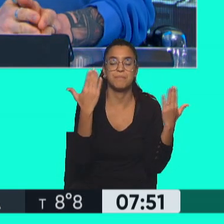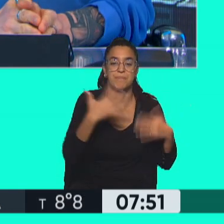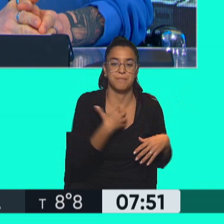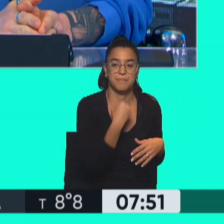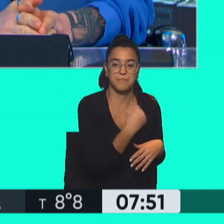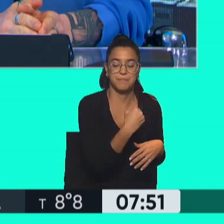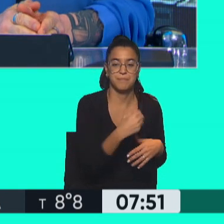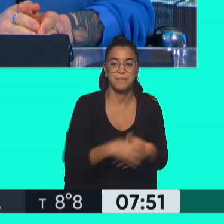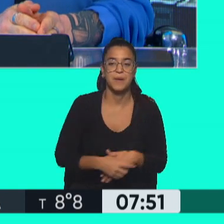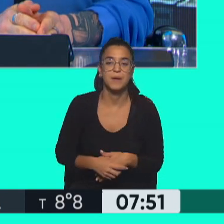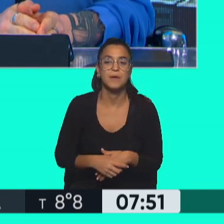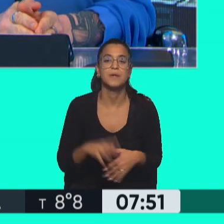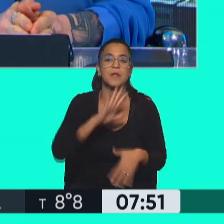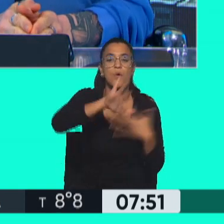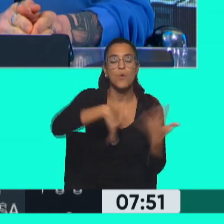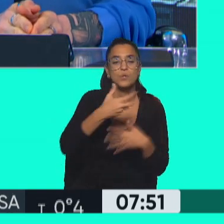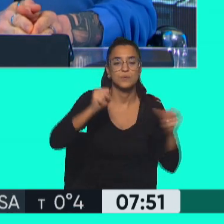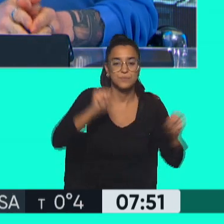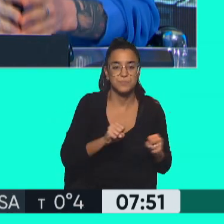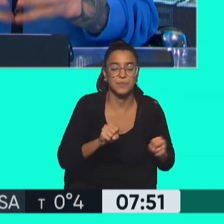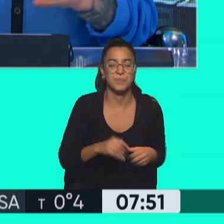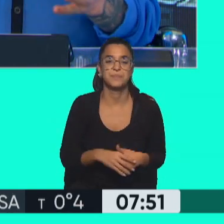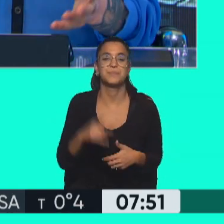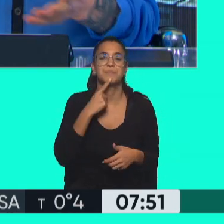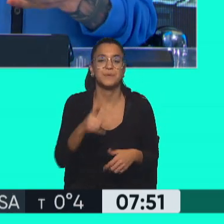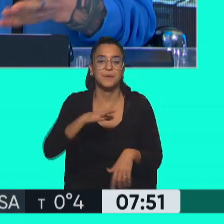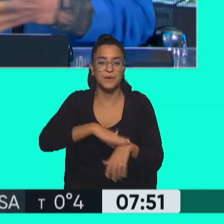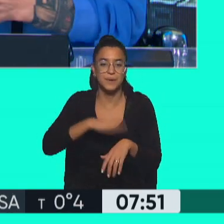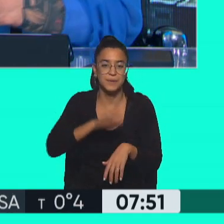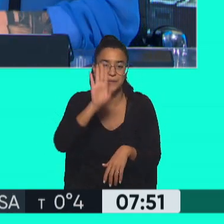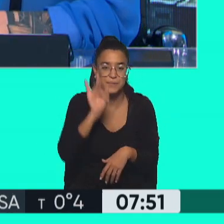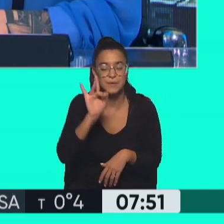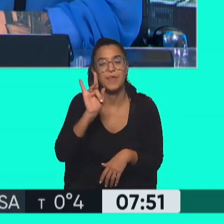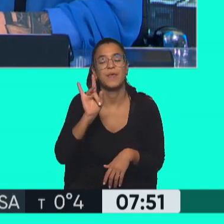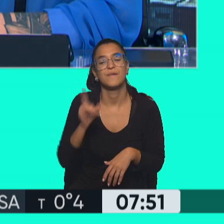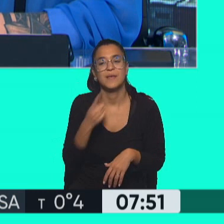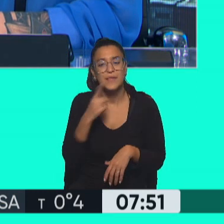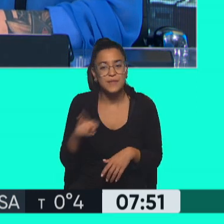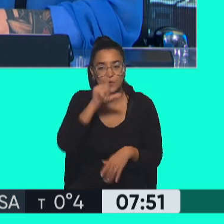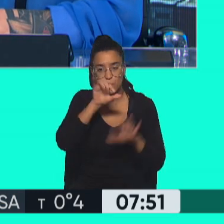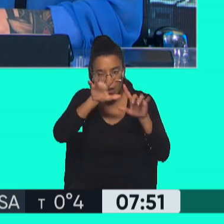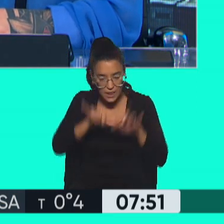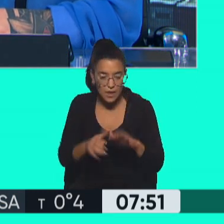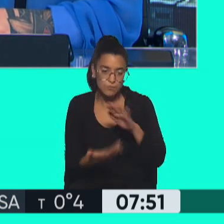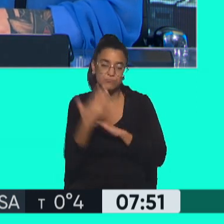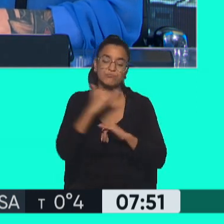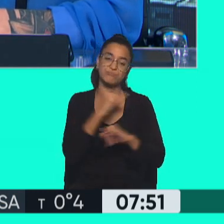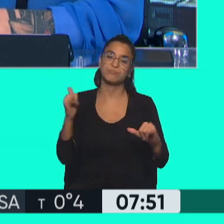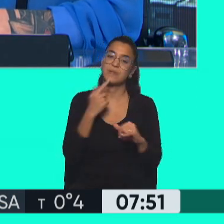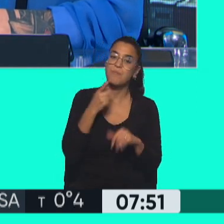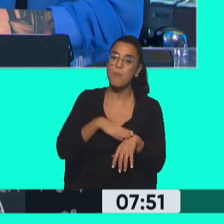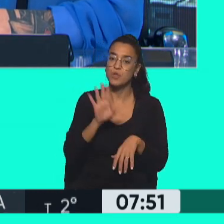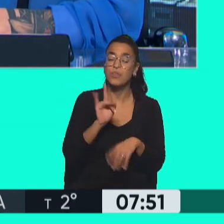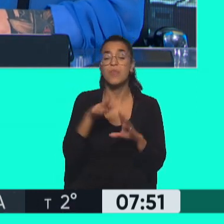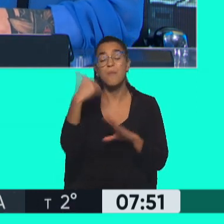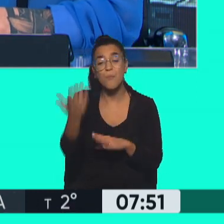patria de la revolución de mayo en momentos tan difíciles señala en su cuenta de 'twitter' la vice president la nación y